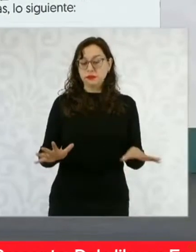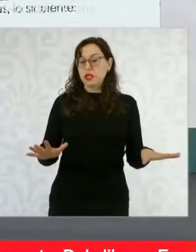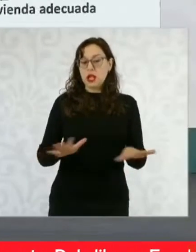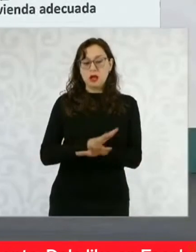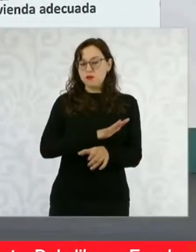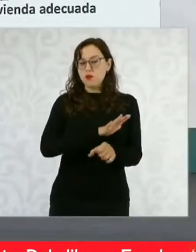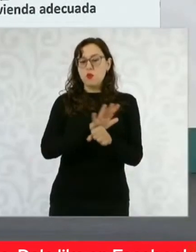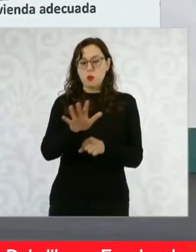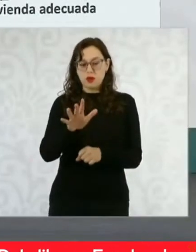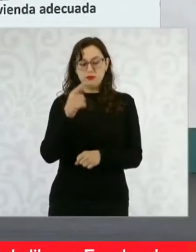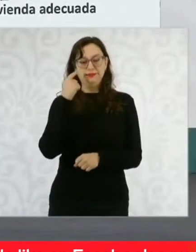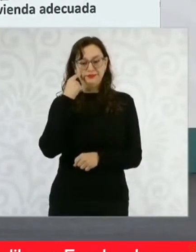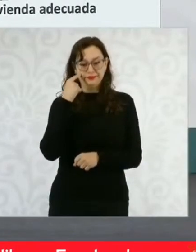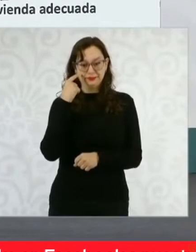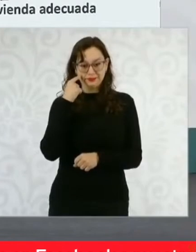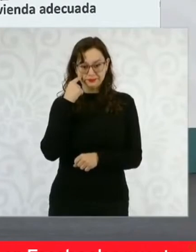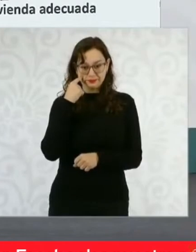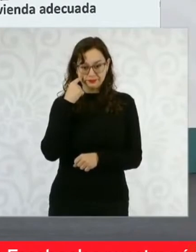siguiente: